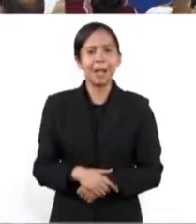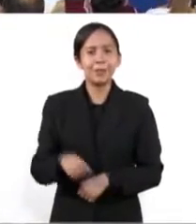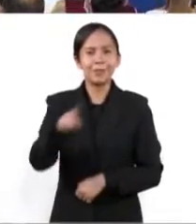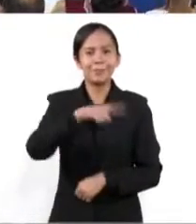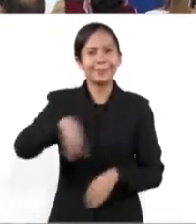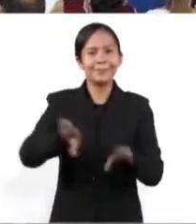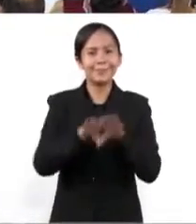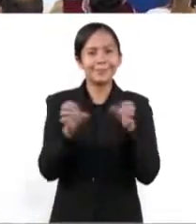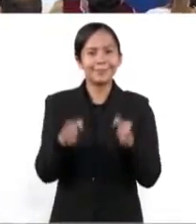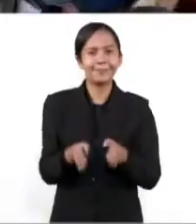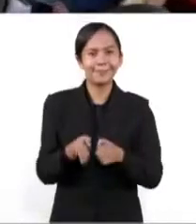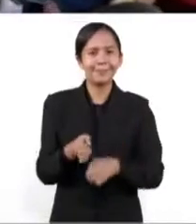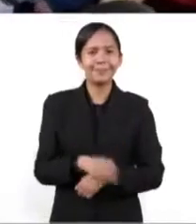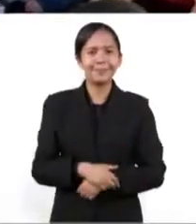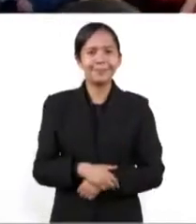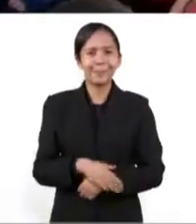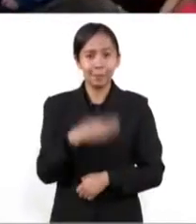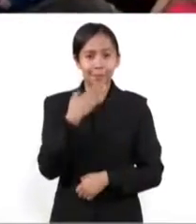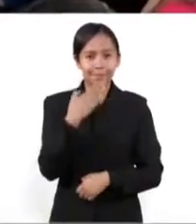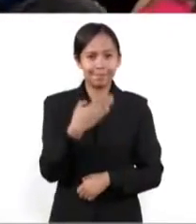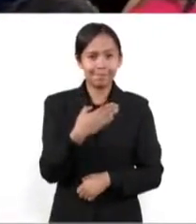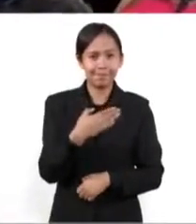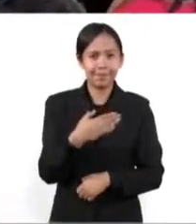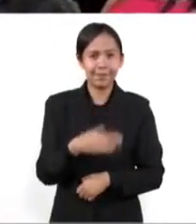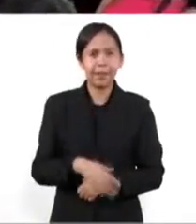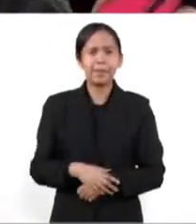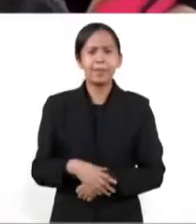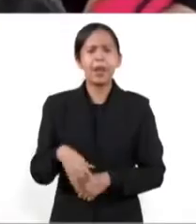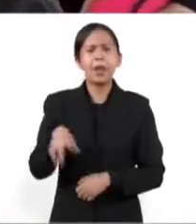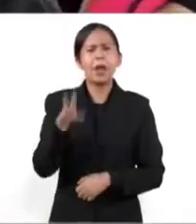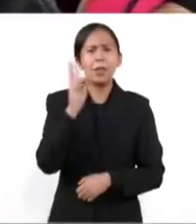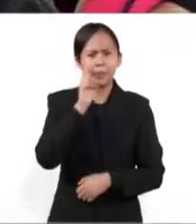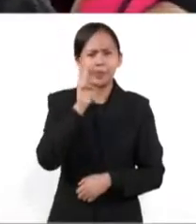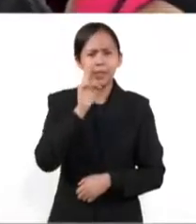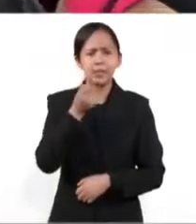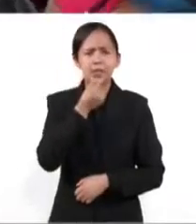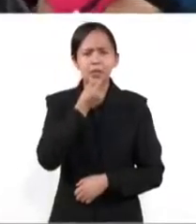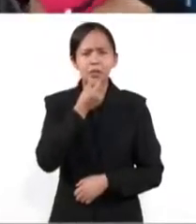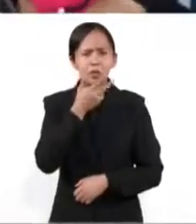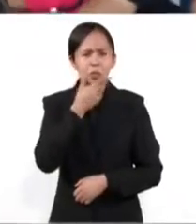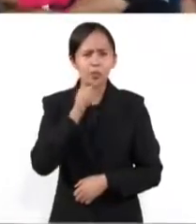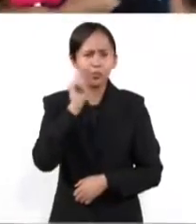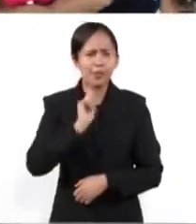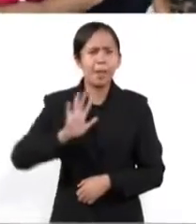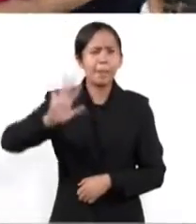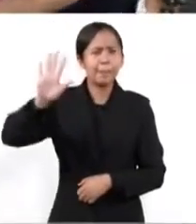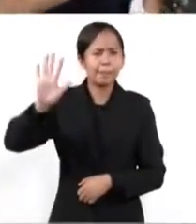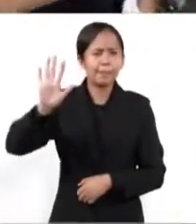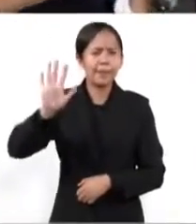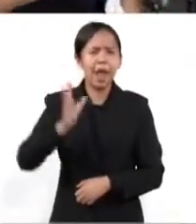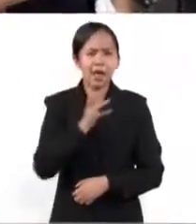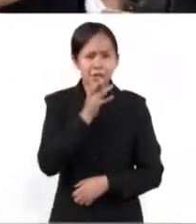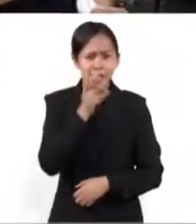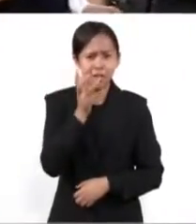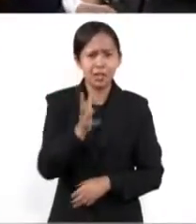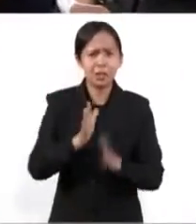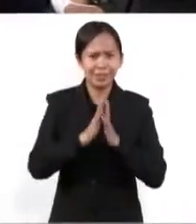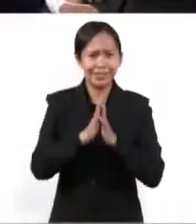¿Cómo están? A ver, levanten la mano las niñas y los niños. Un grito.